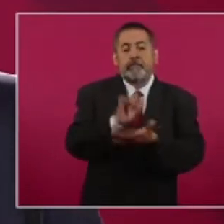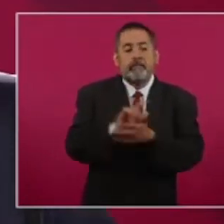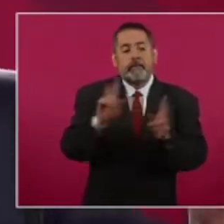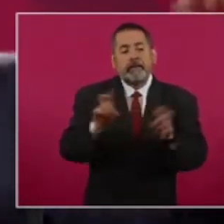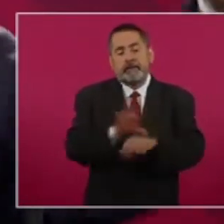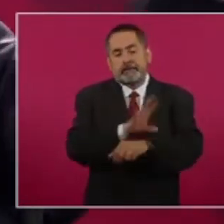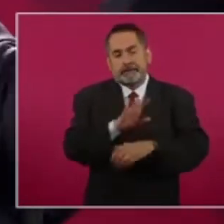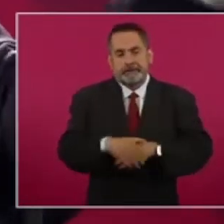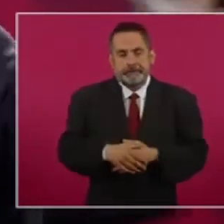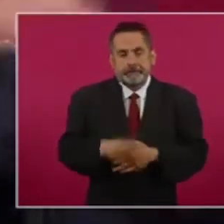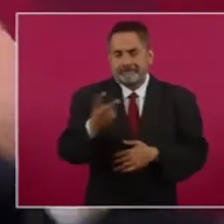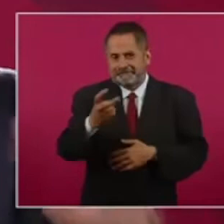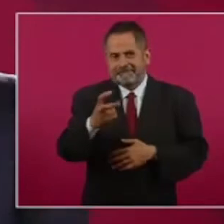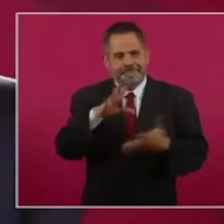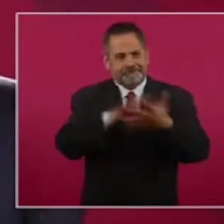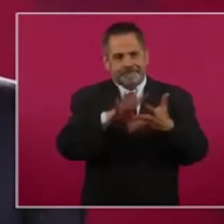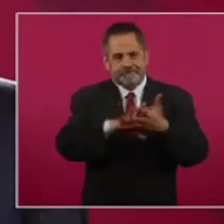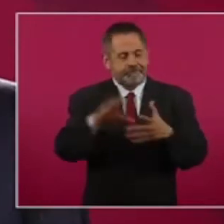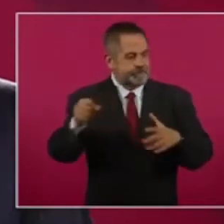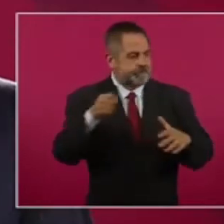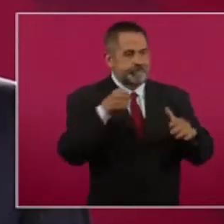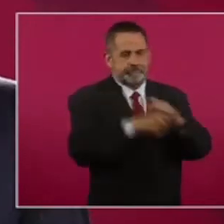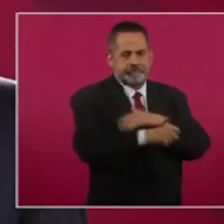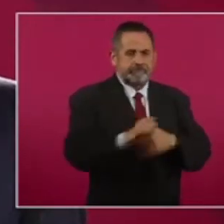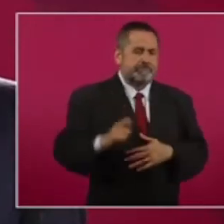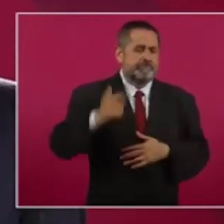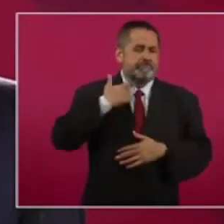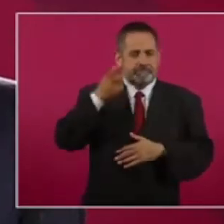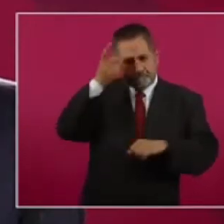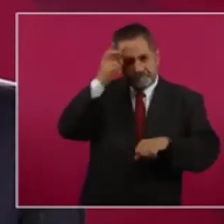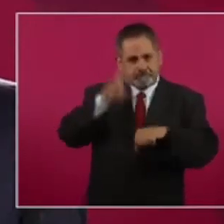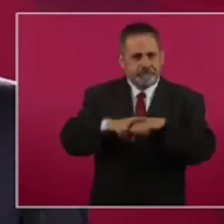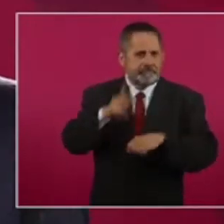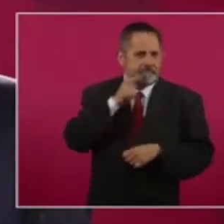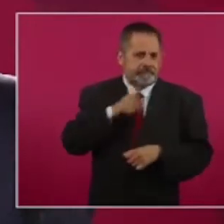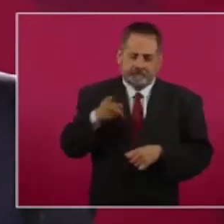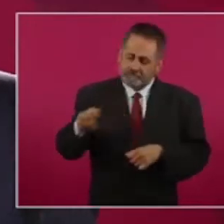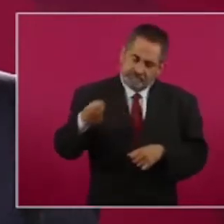Por eso está en la cárcel el anterior director de Pemex,